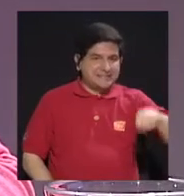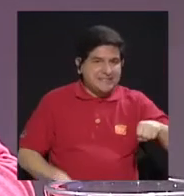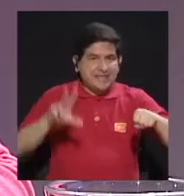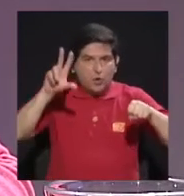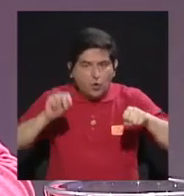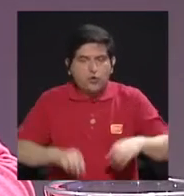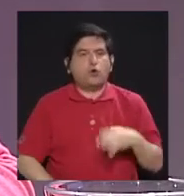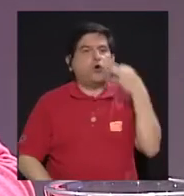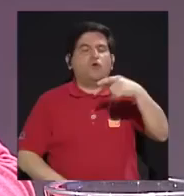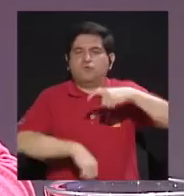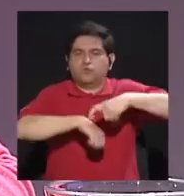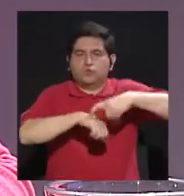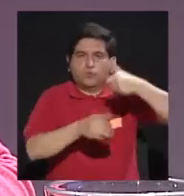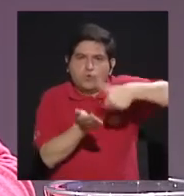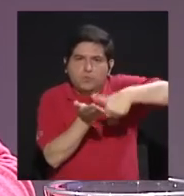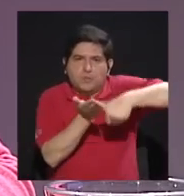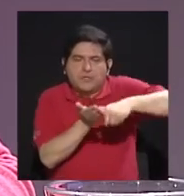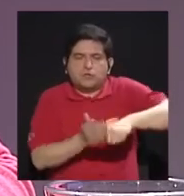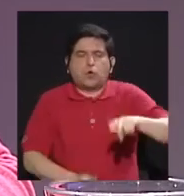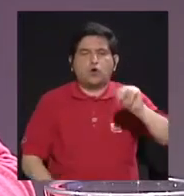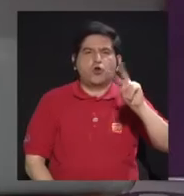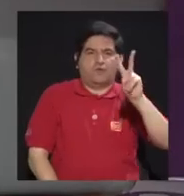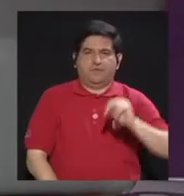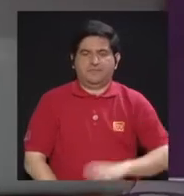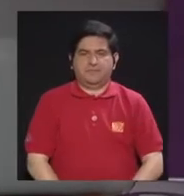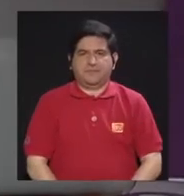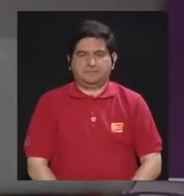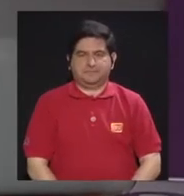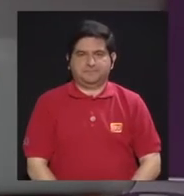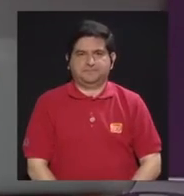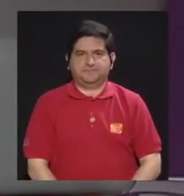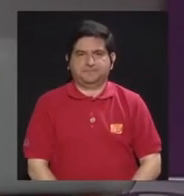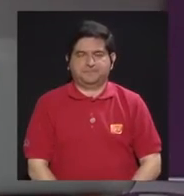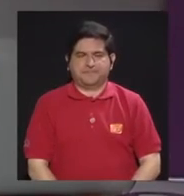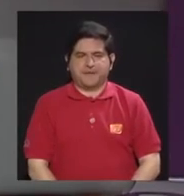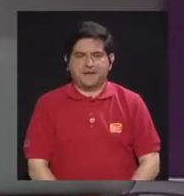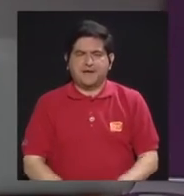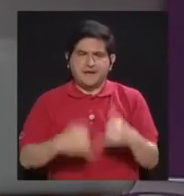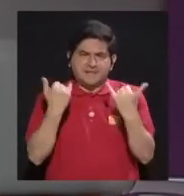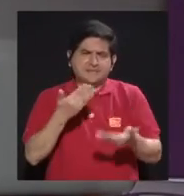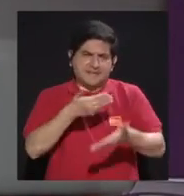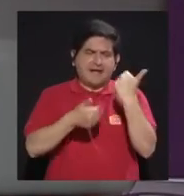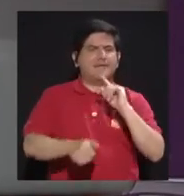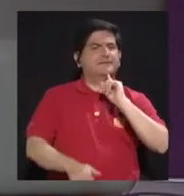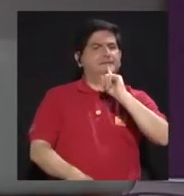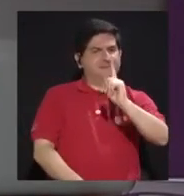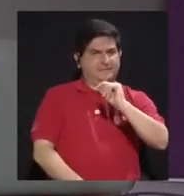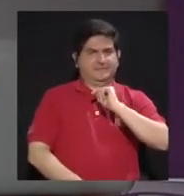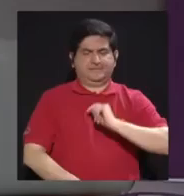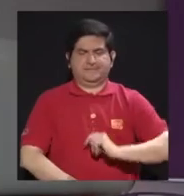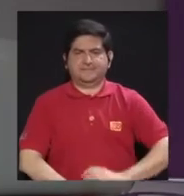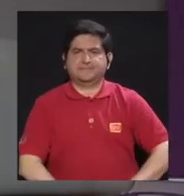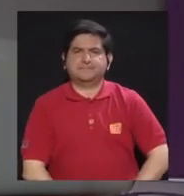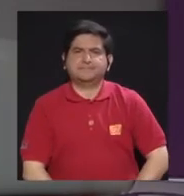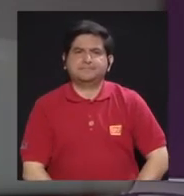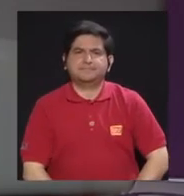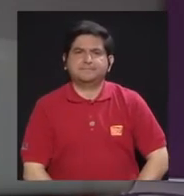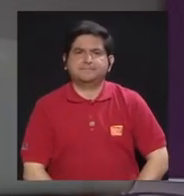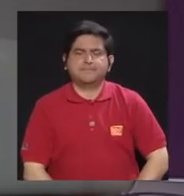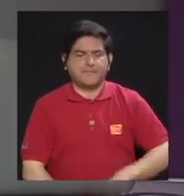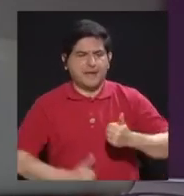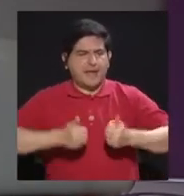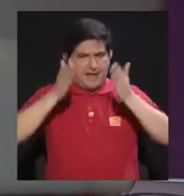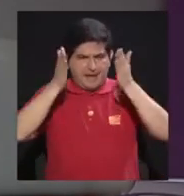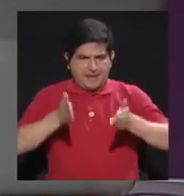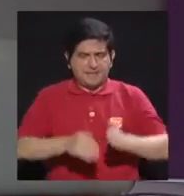elecciones en noviembre. A ver, se ha dicho que la candidatura